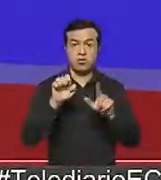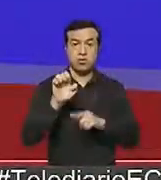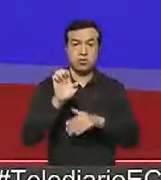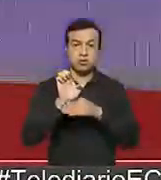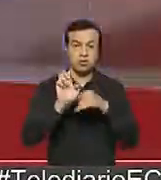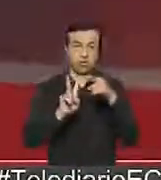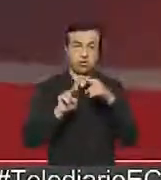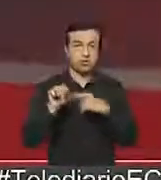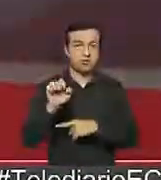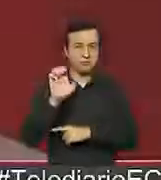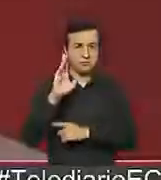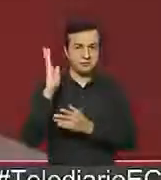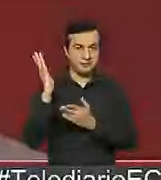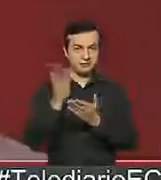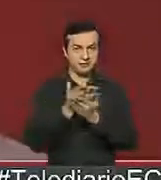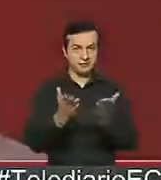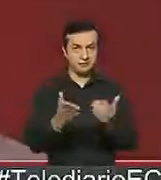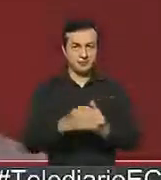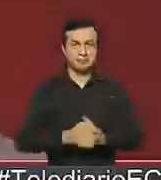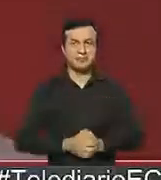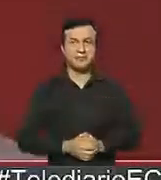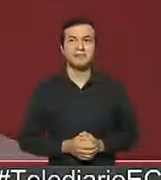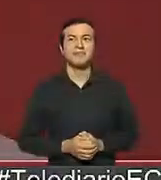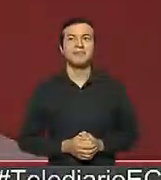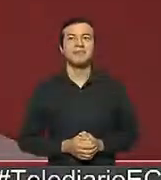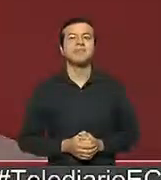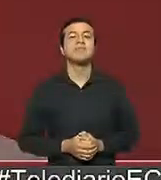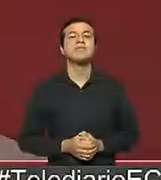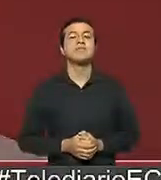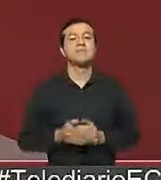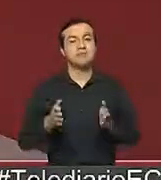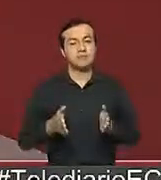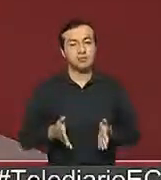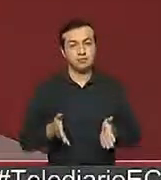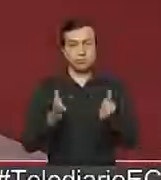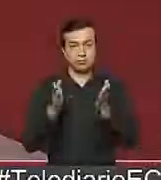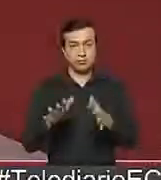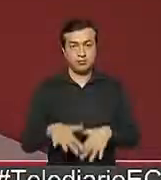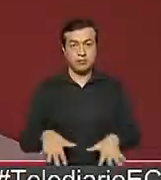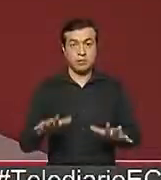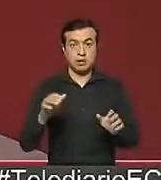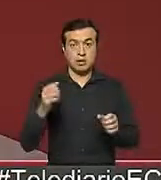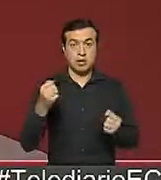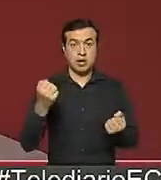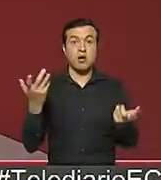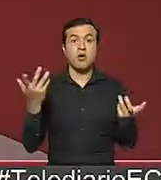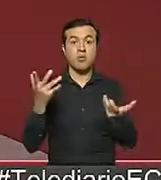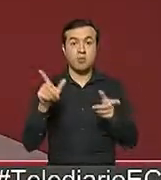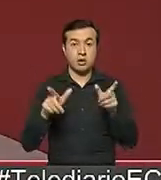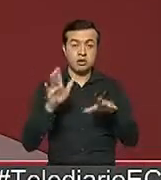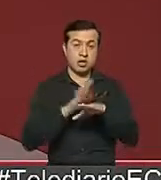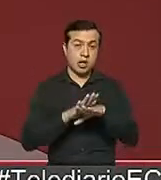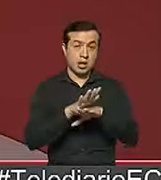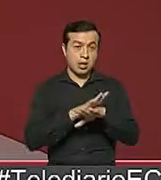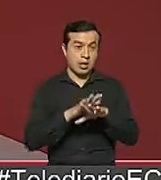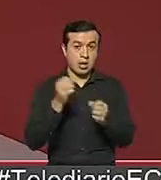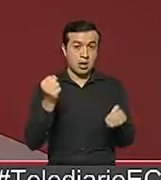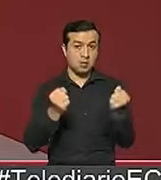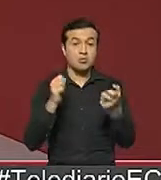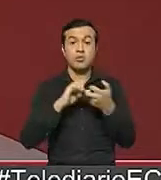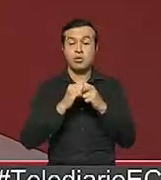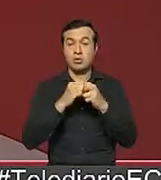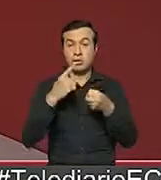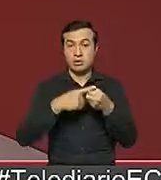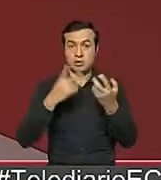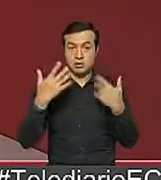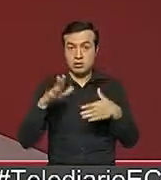www.ecuadortv.es. Bienvenidos, empezamos. El uso de vías y aceras por lavadoras de autos informales genera molestias en Quito.